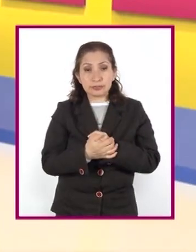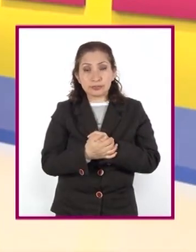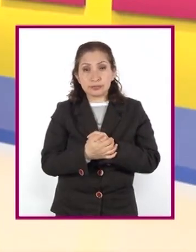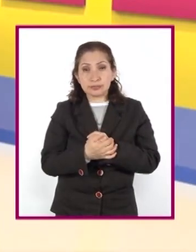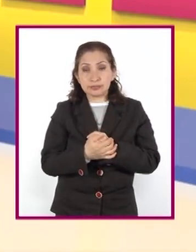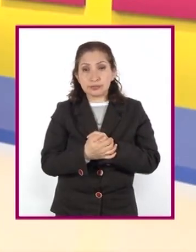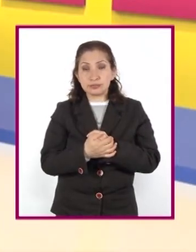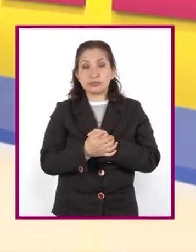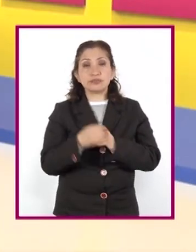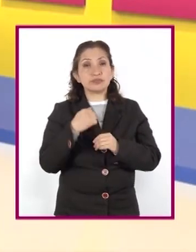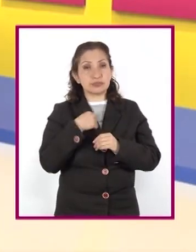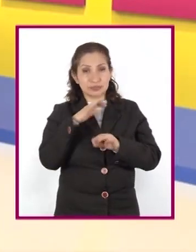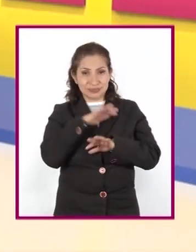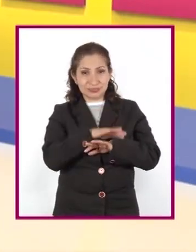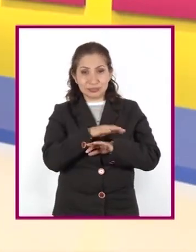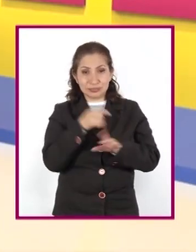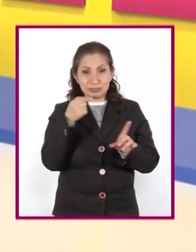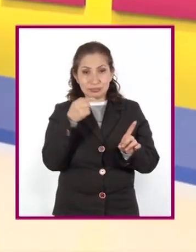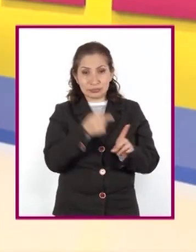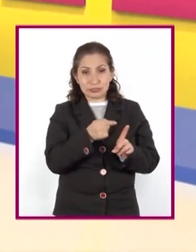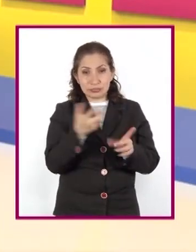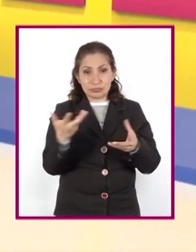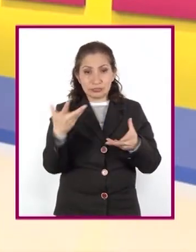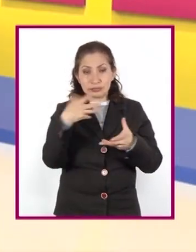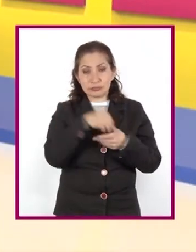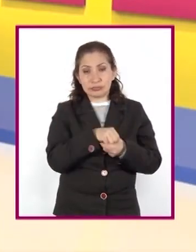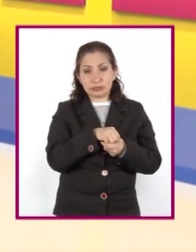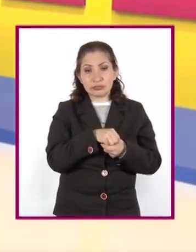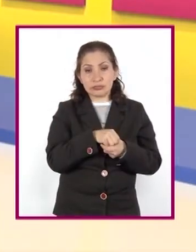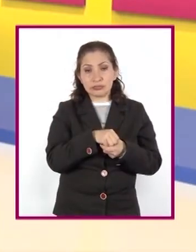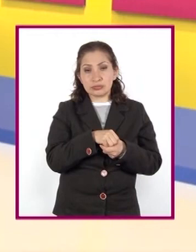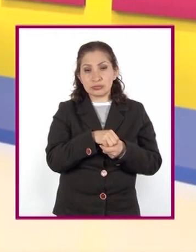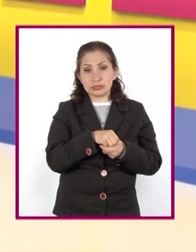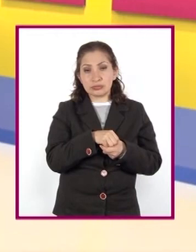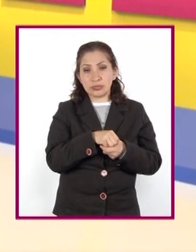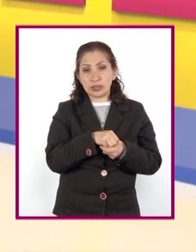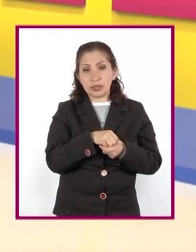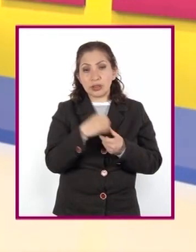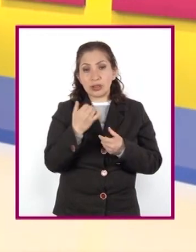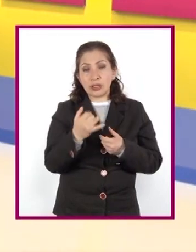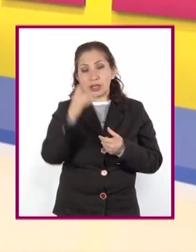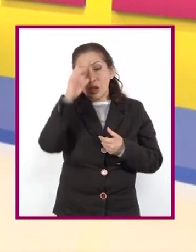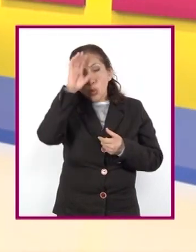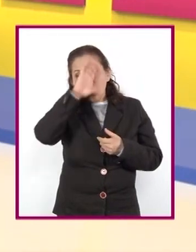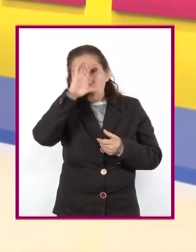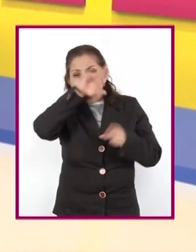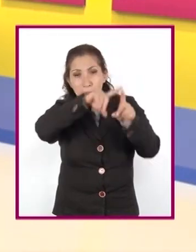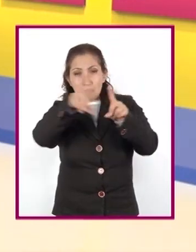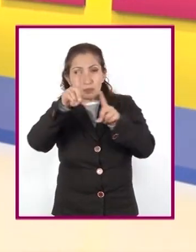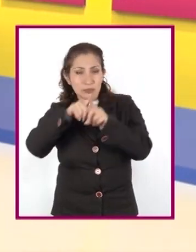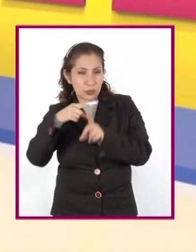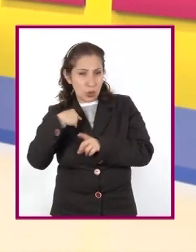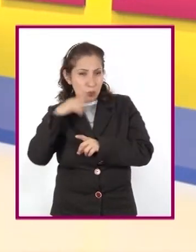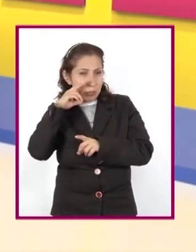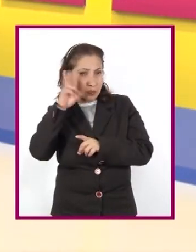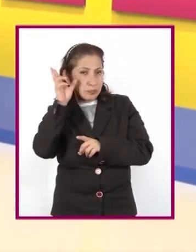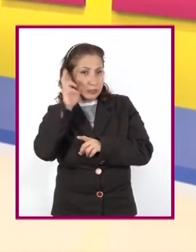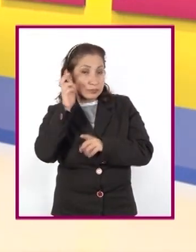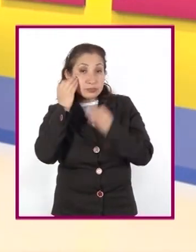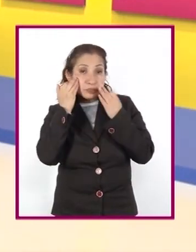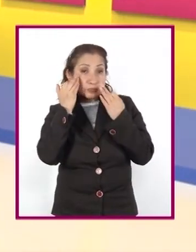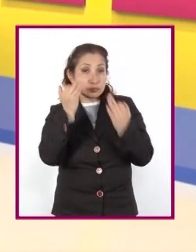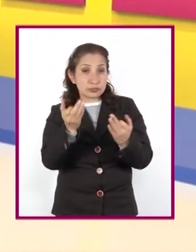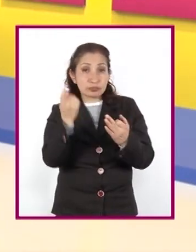proyecto relacionado con la inclusión y la interculturalidad, les invito a ver y escuchar el